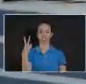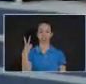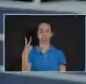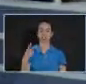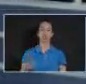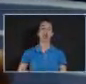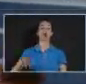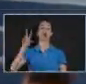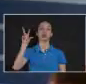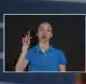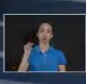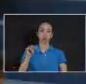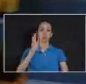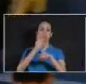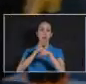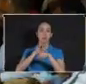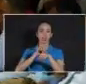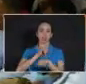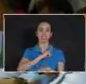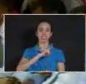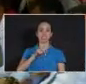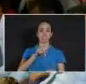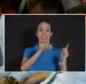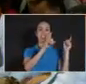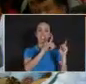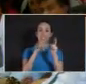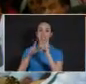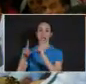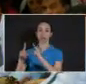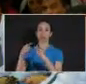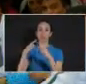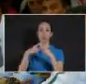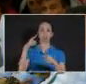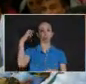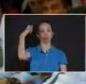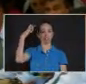No se deje guiar por profecías.